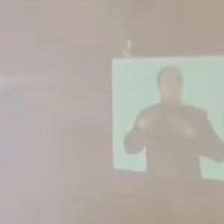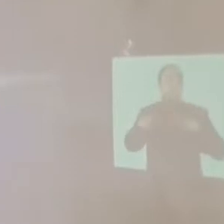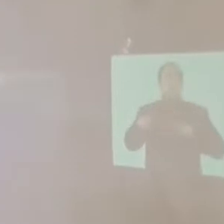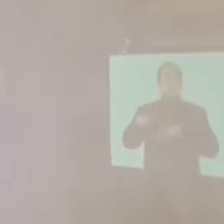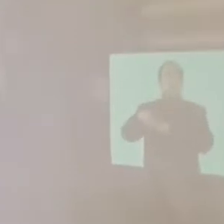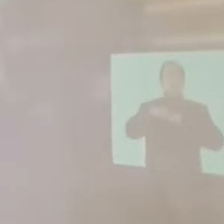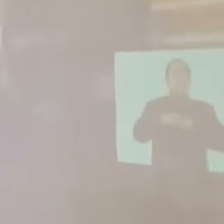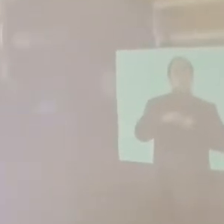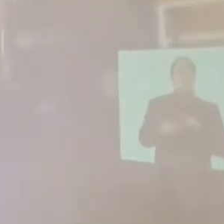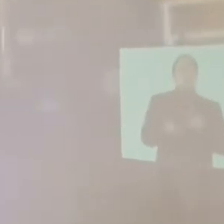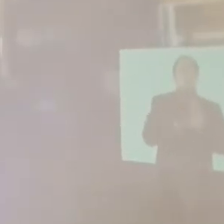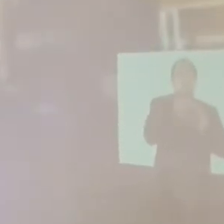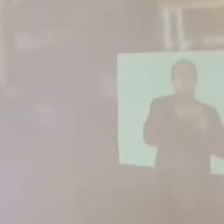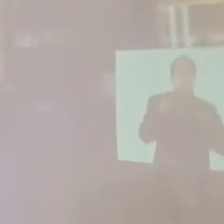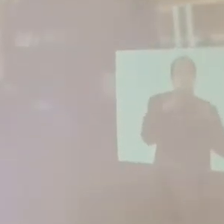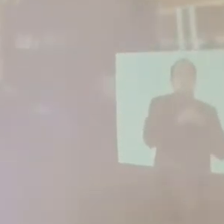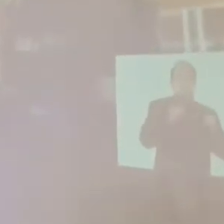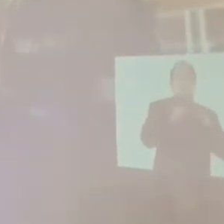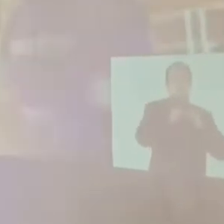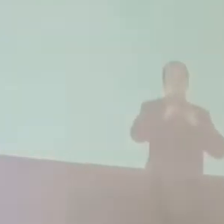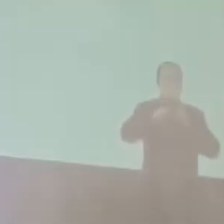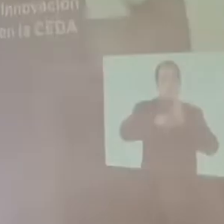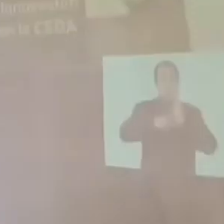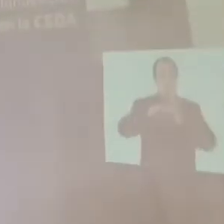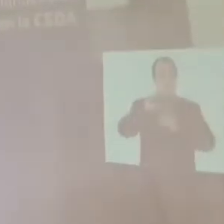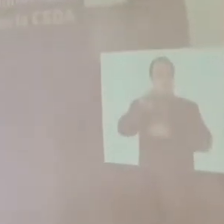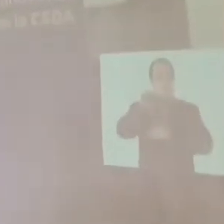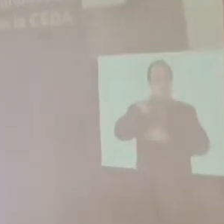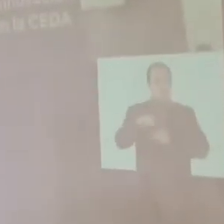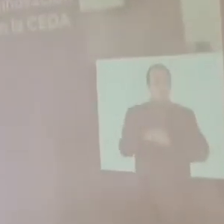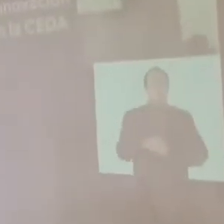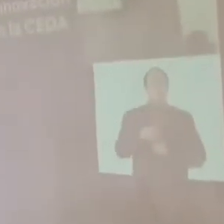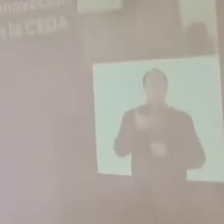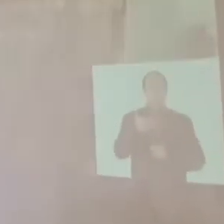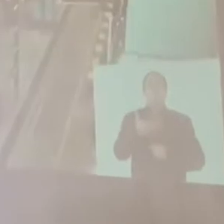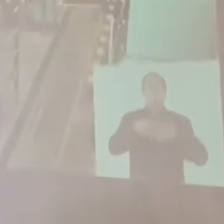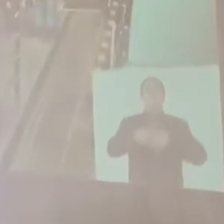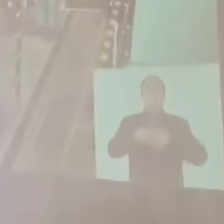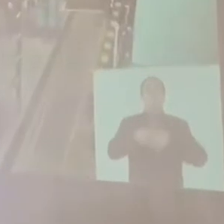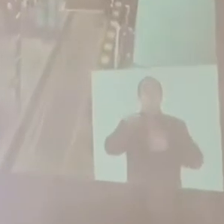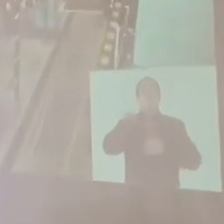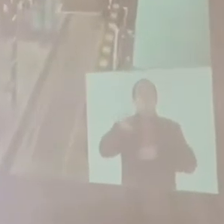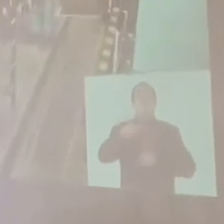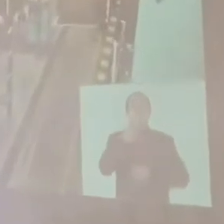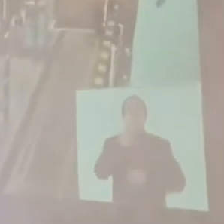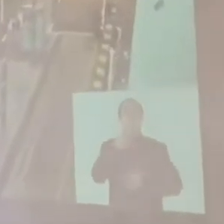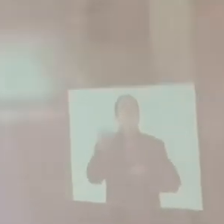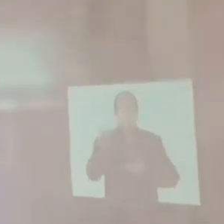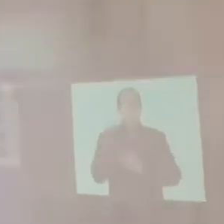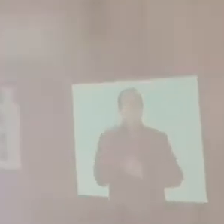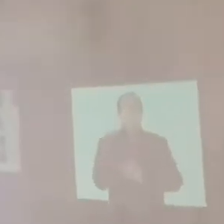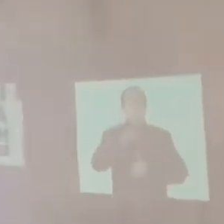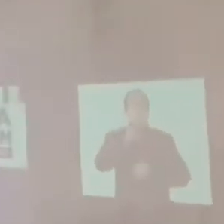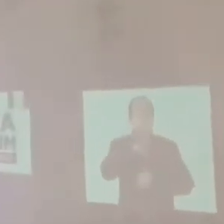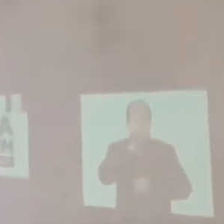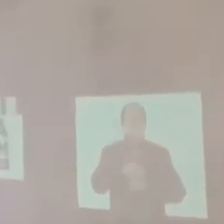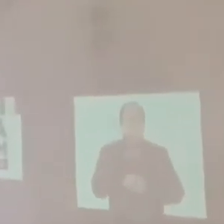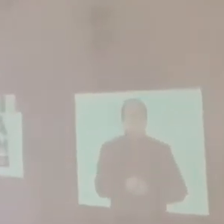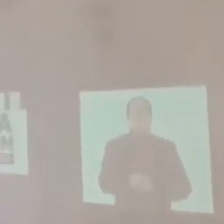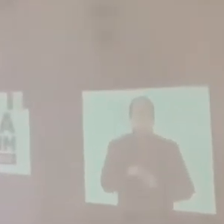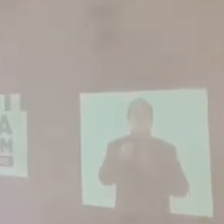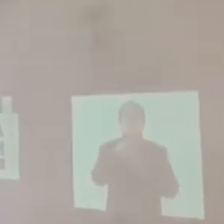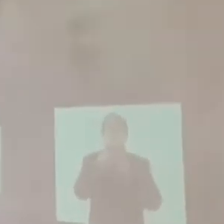Instituto de Ingeniería de la UNAM la planta de producción de pellets de carbón a partir de basura orgánica. Sistema de producción de